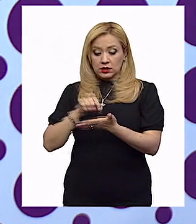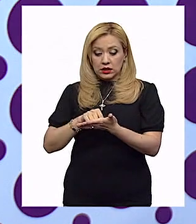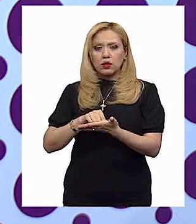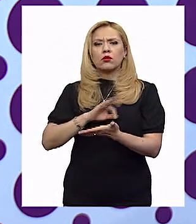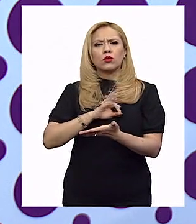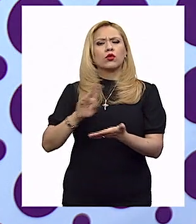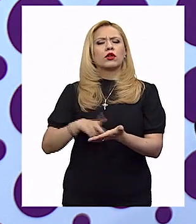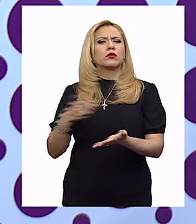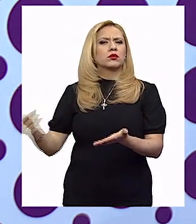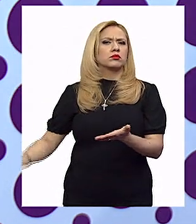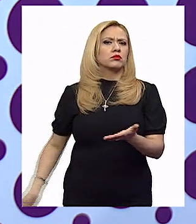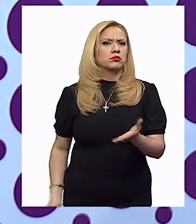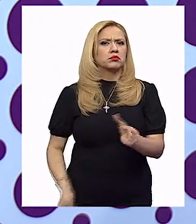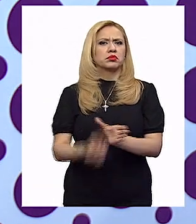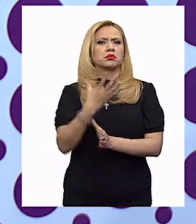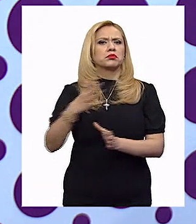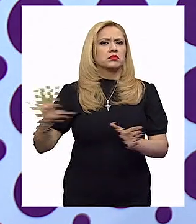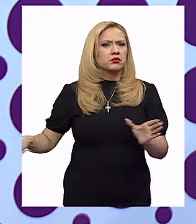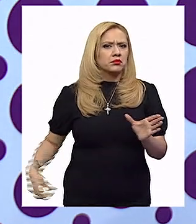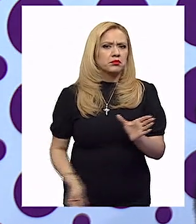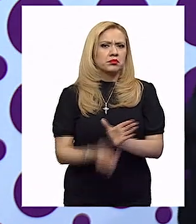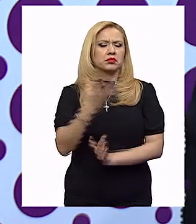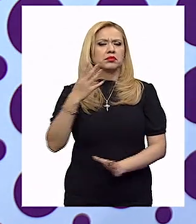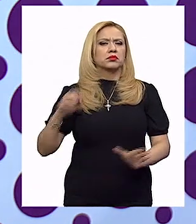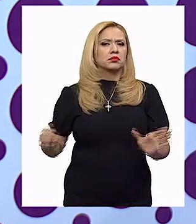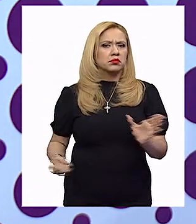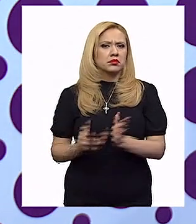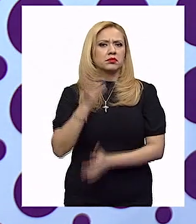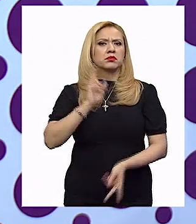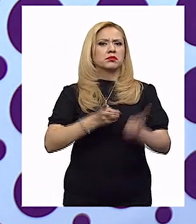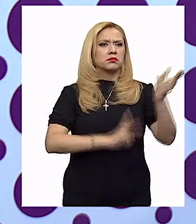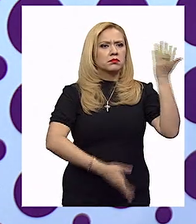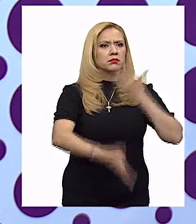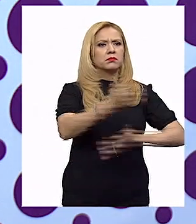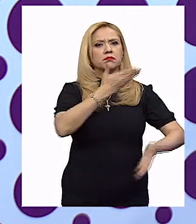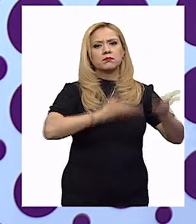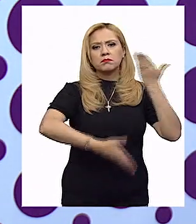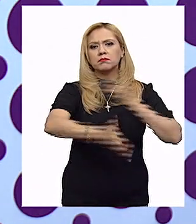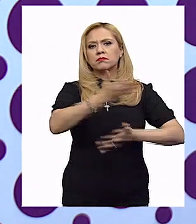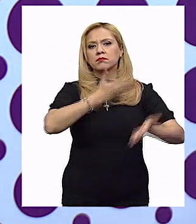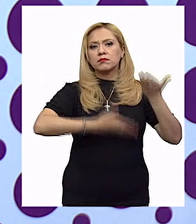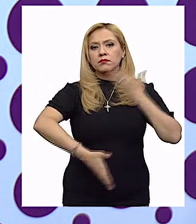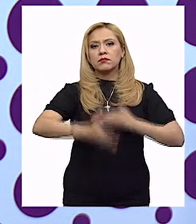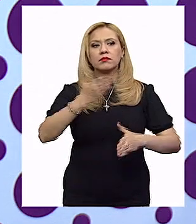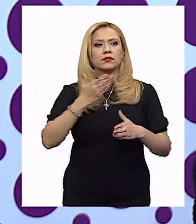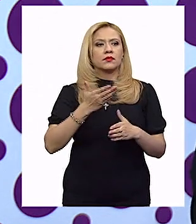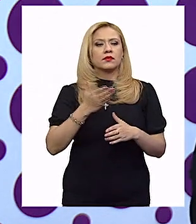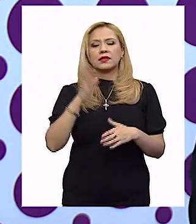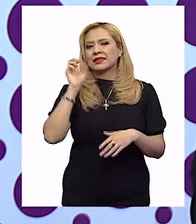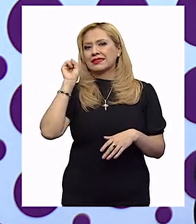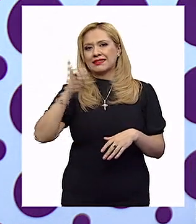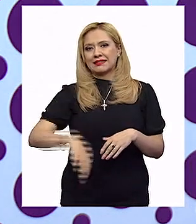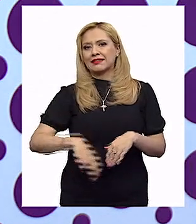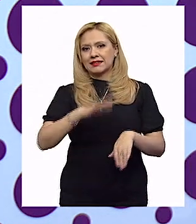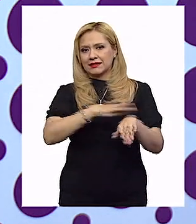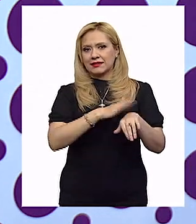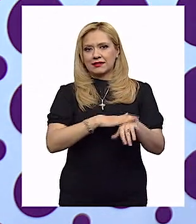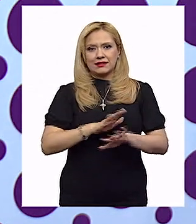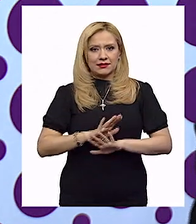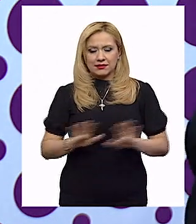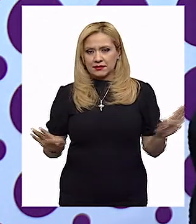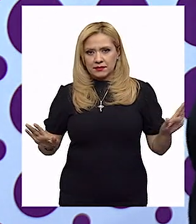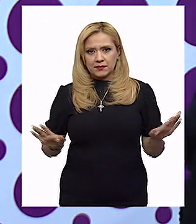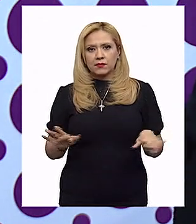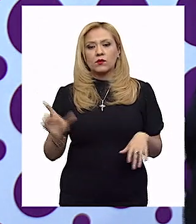volver a entrar a la plataforma siguiendo sin rastrear y mantener conversaciones a través de la plataforma sin que nunca llegue a revelar la identidad. O si llega